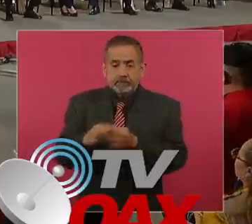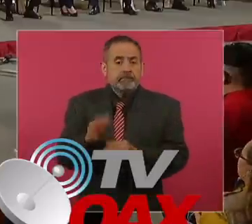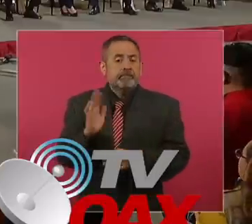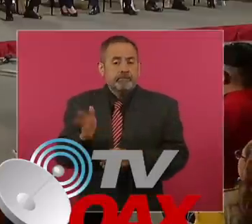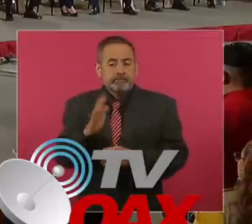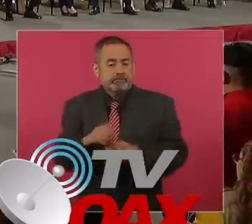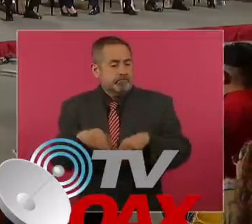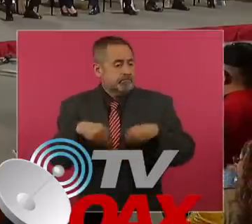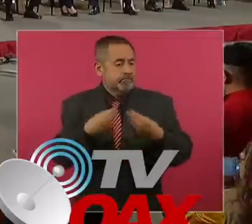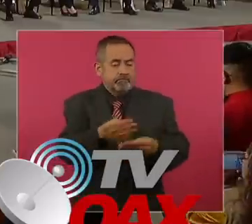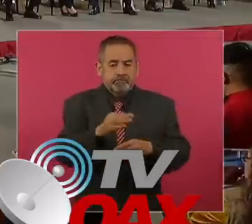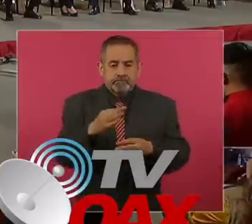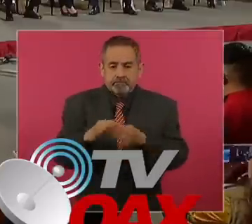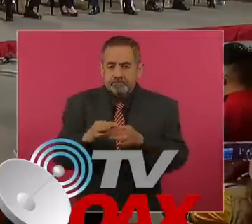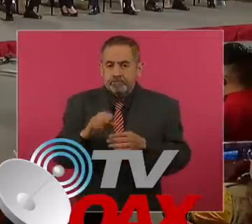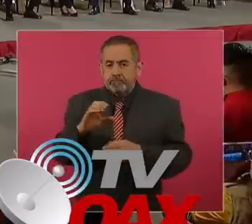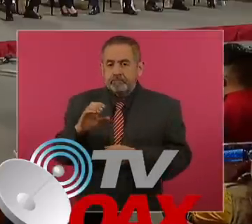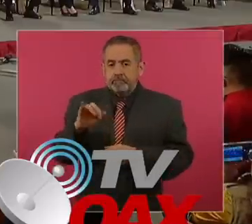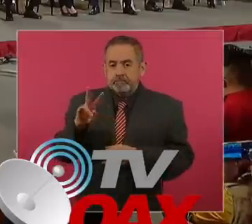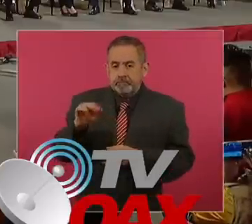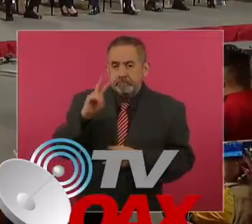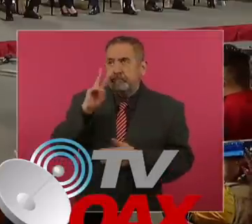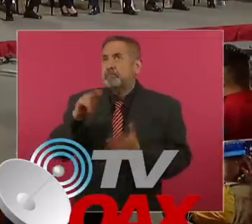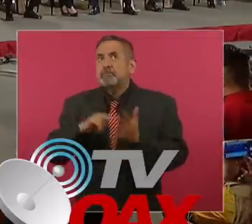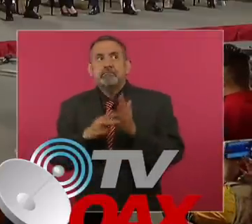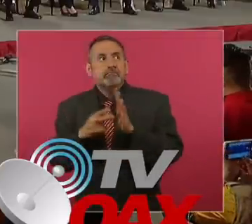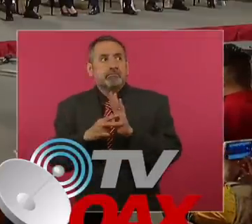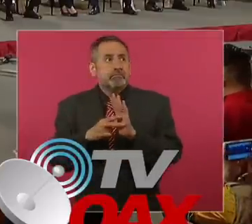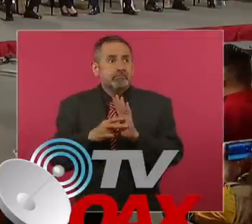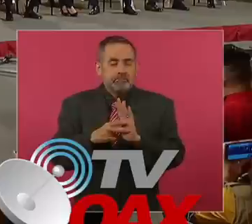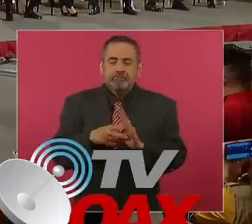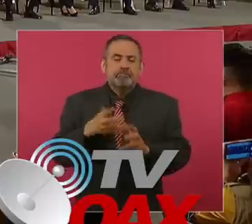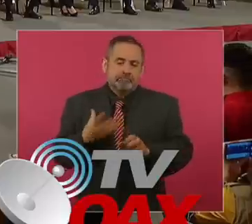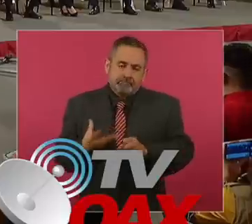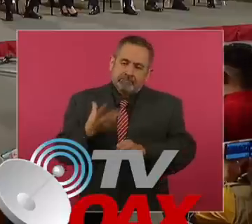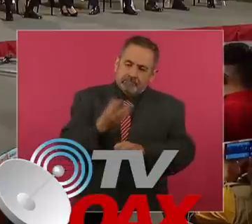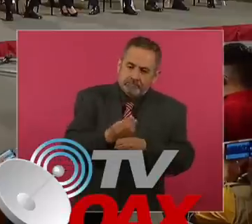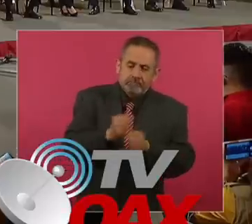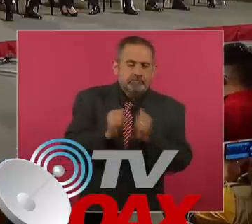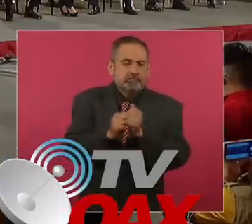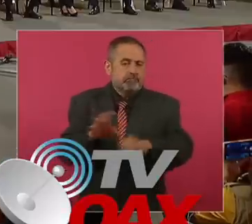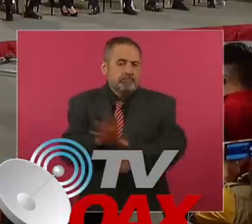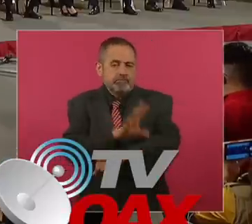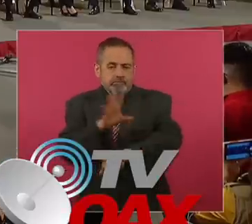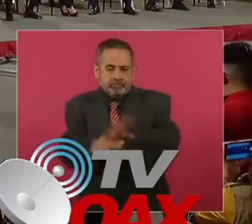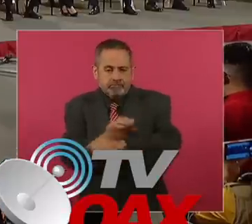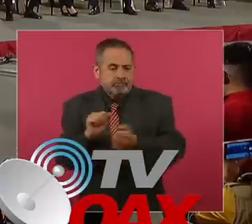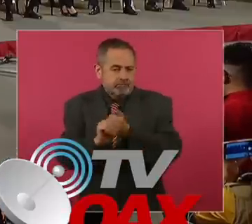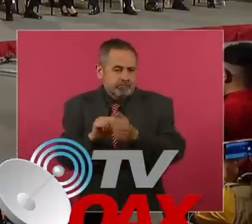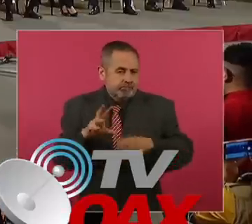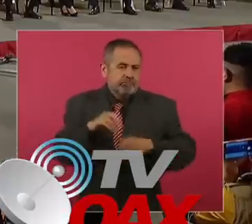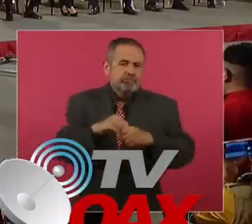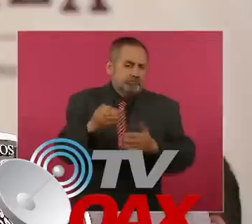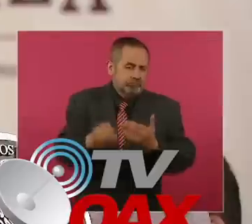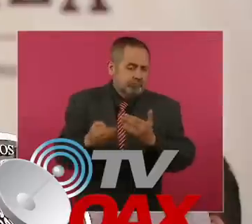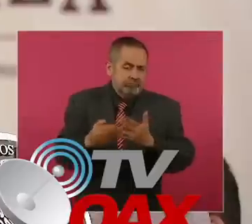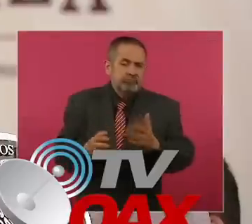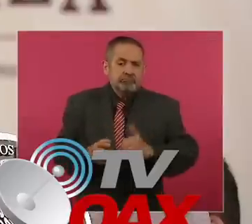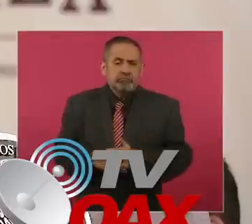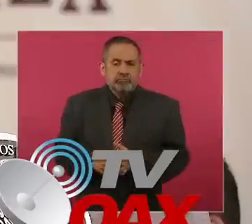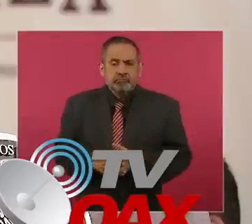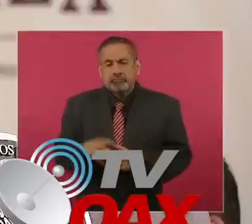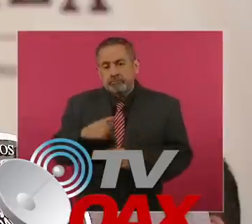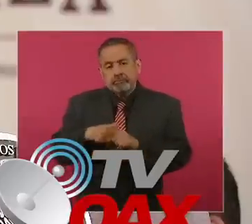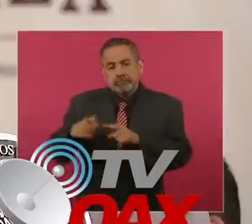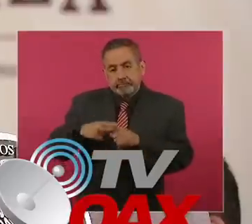Transportes a nivel de obra civil para que ellos inicien la parte electromecánica. Existen diferentes